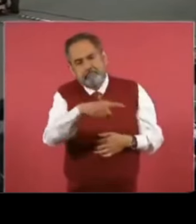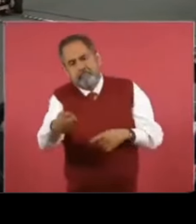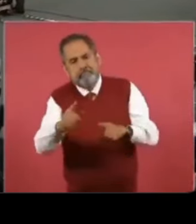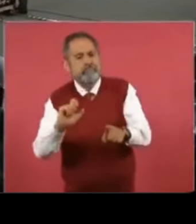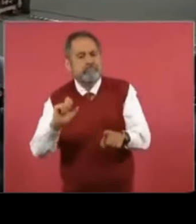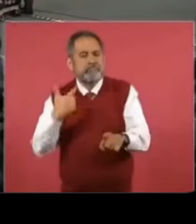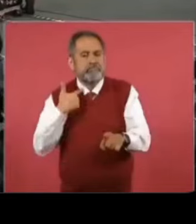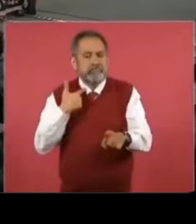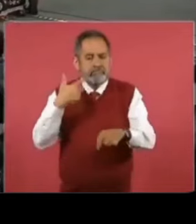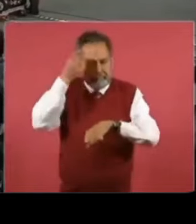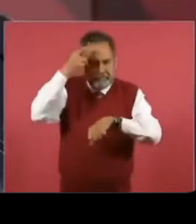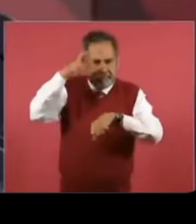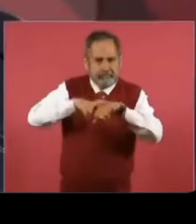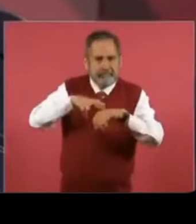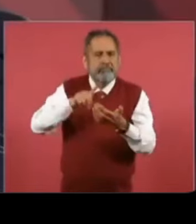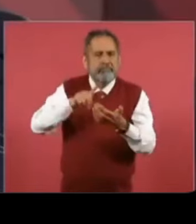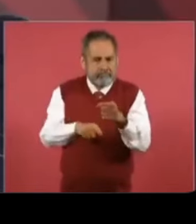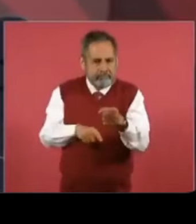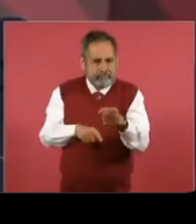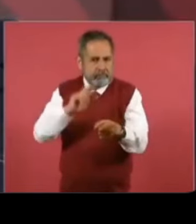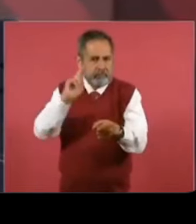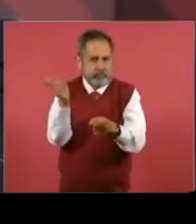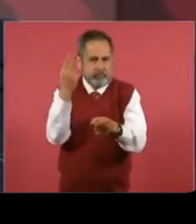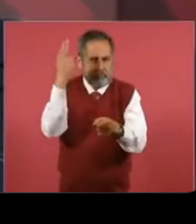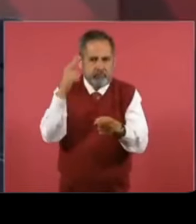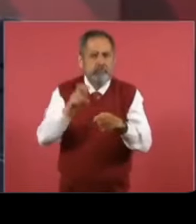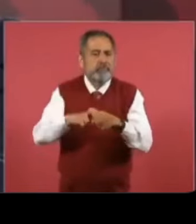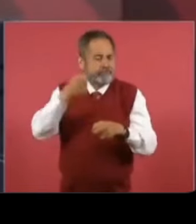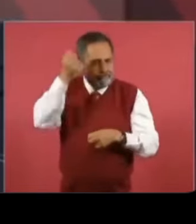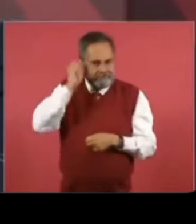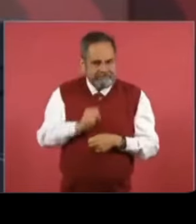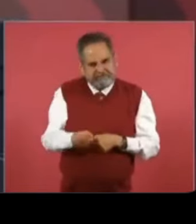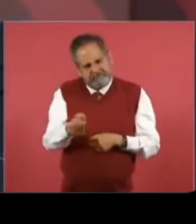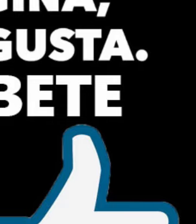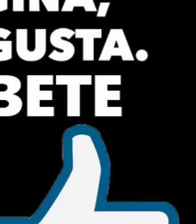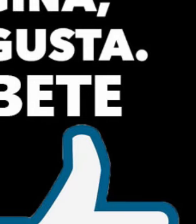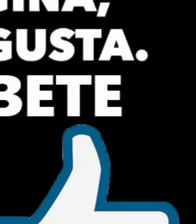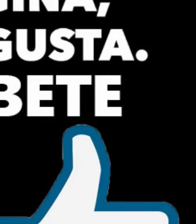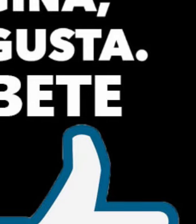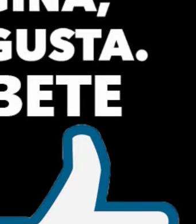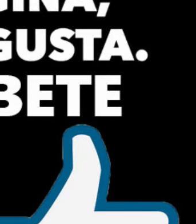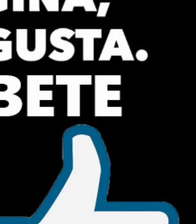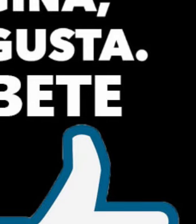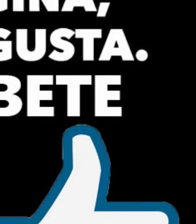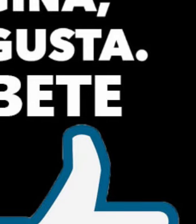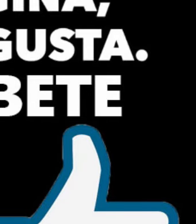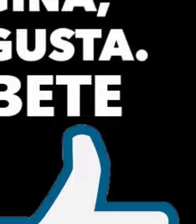canal, abajo de este video en los comentarios. Nos vemos en el próximo video.